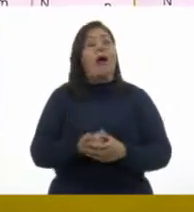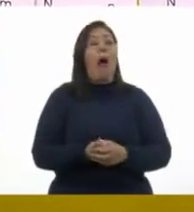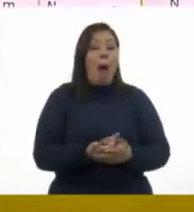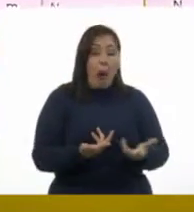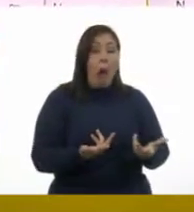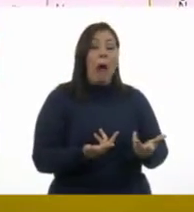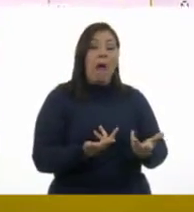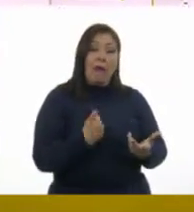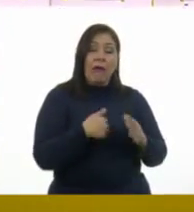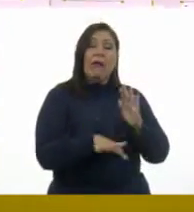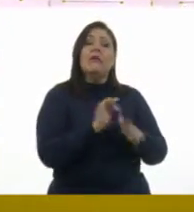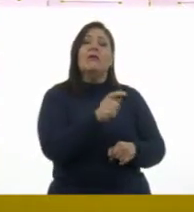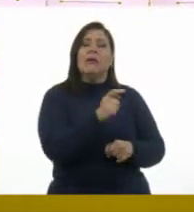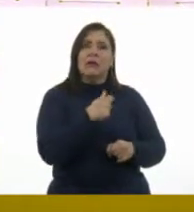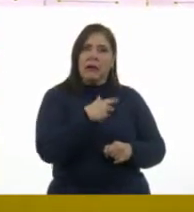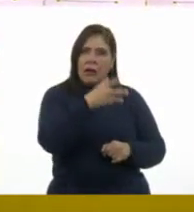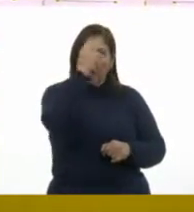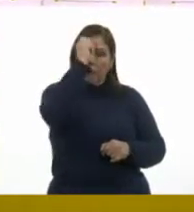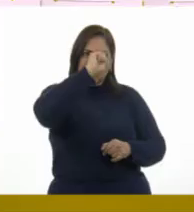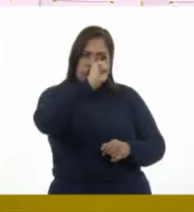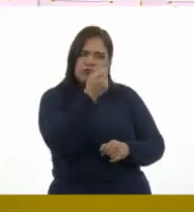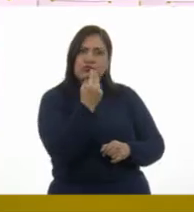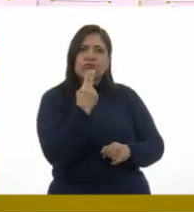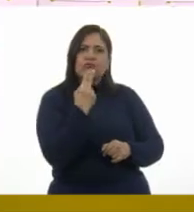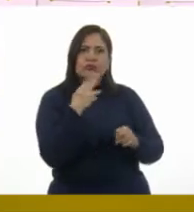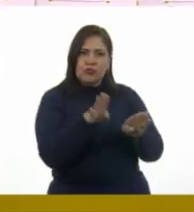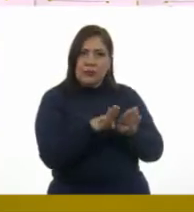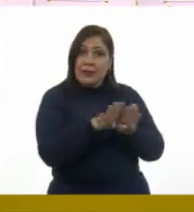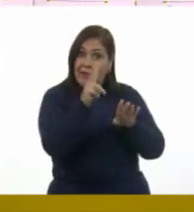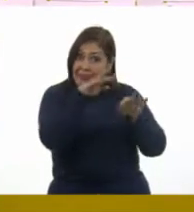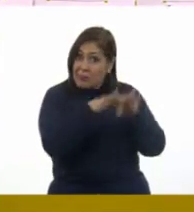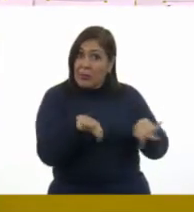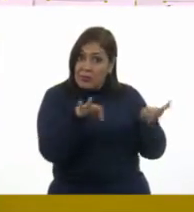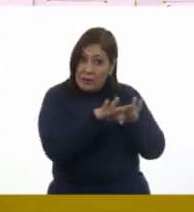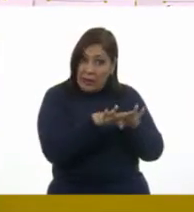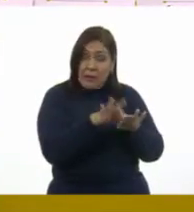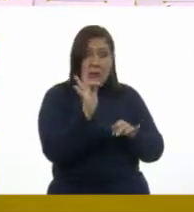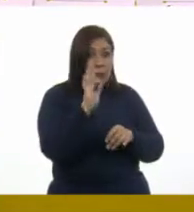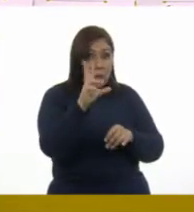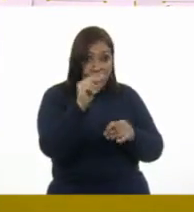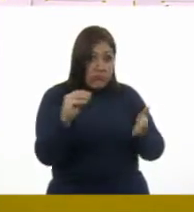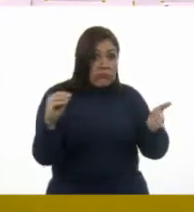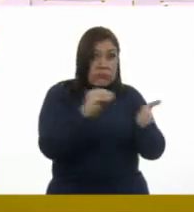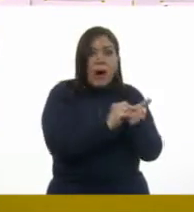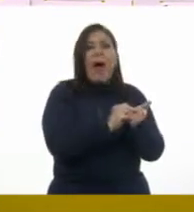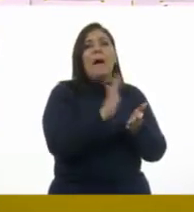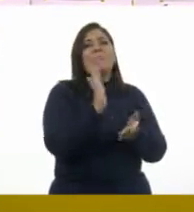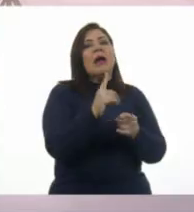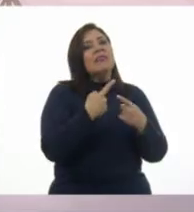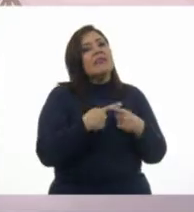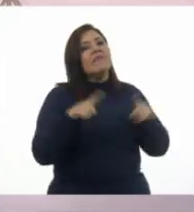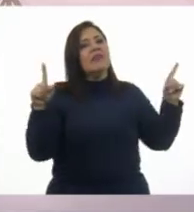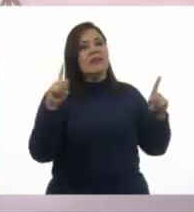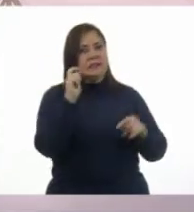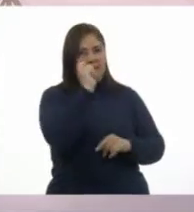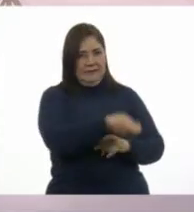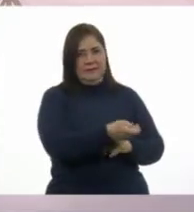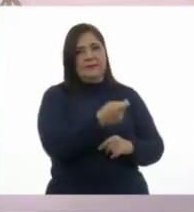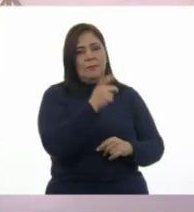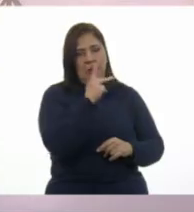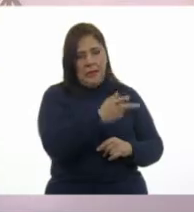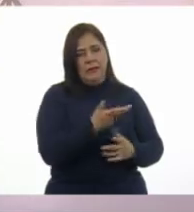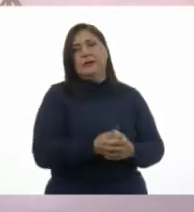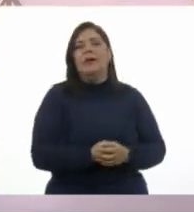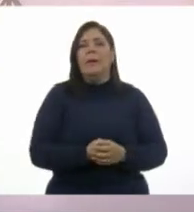estamos aprendiendo el uso de la glotal. ¿Ya vieron que es muy importante? Si no, pareciera que estamos diciendo otra cosa. Me.